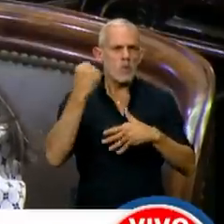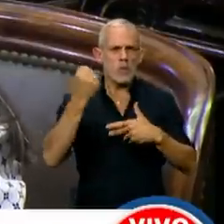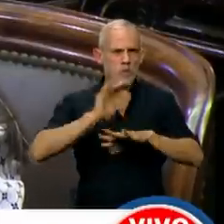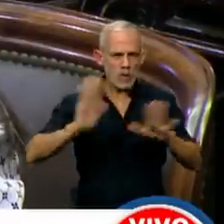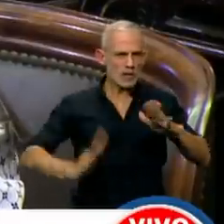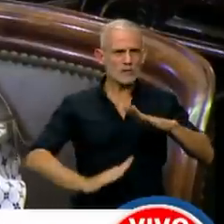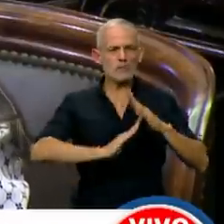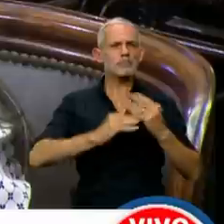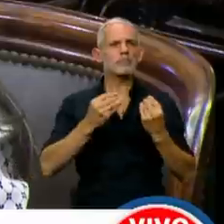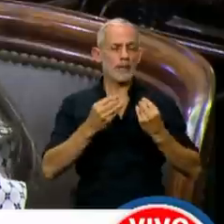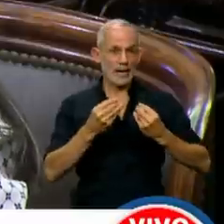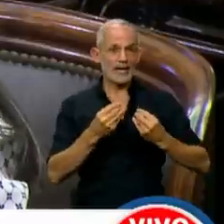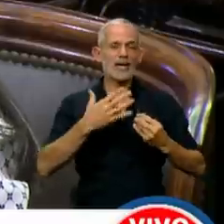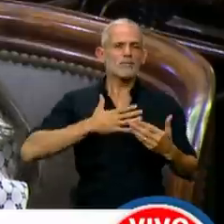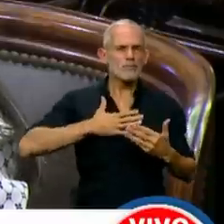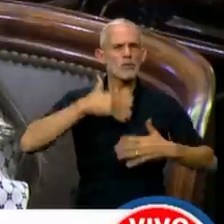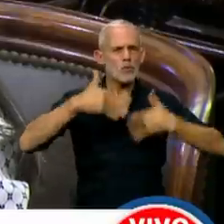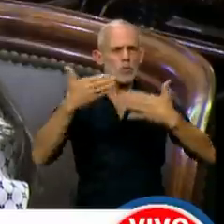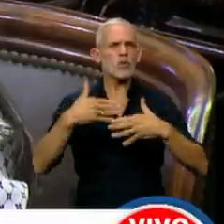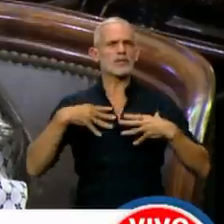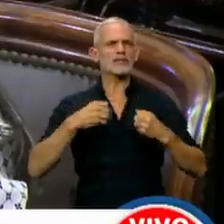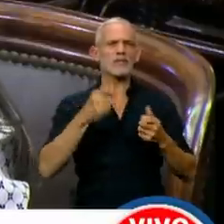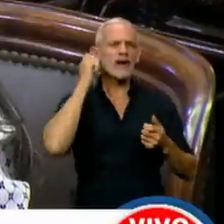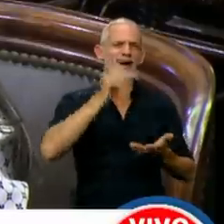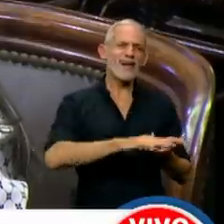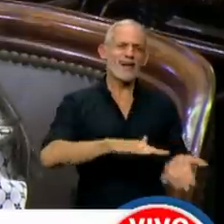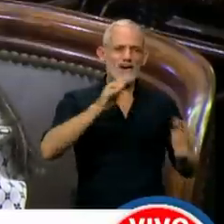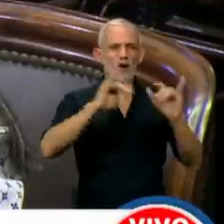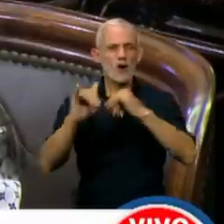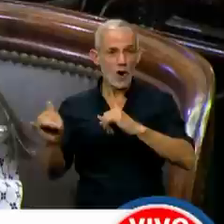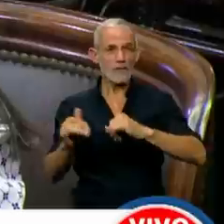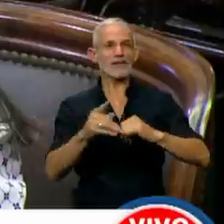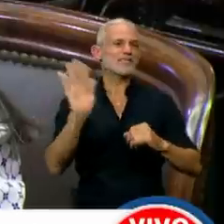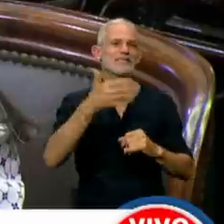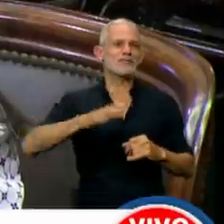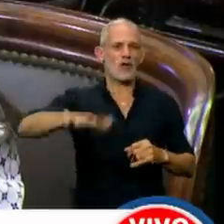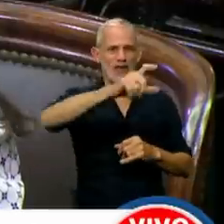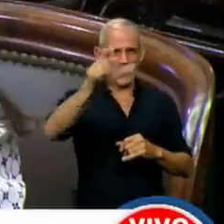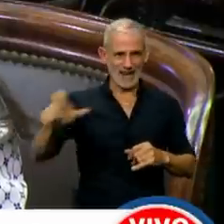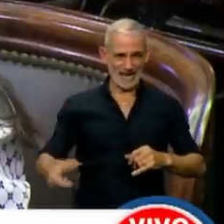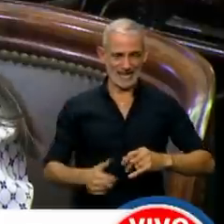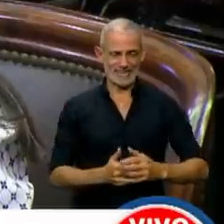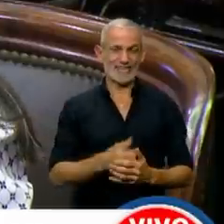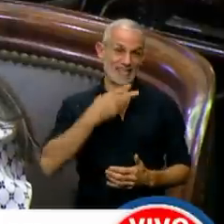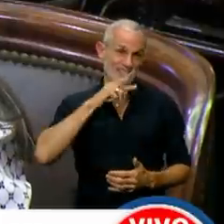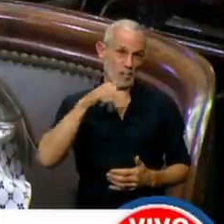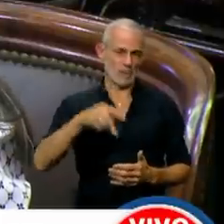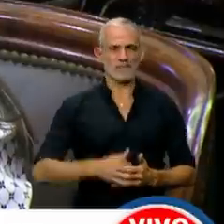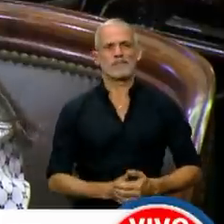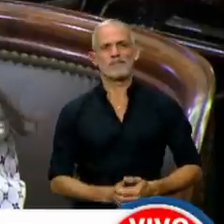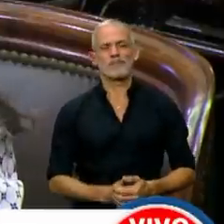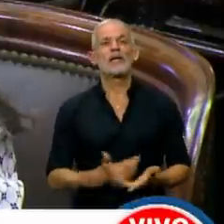del crecimiento humano sano de nuestros pequeños jóvenes y de toda la población de san juan'